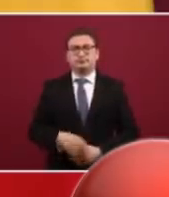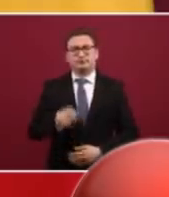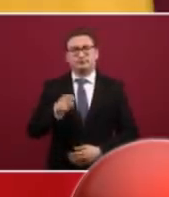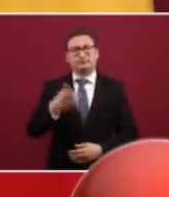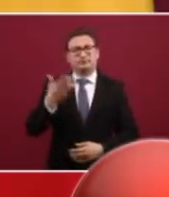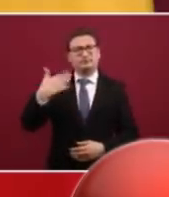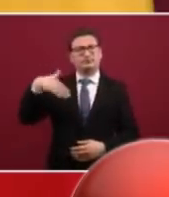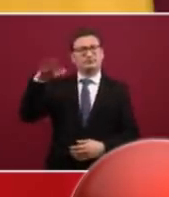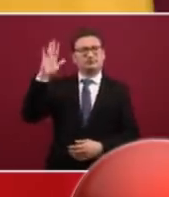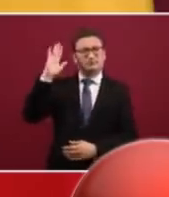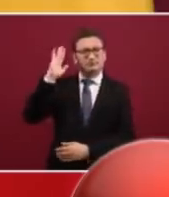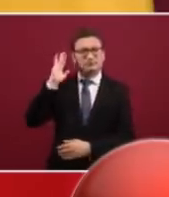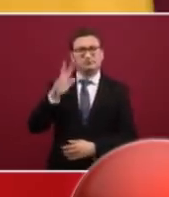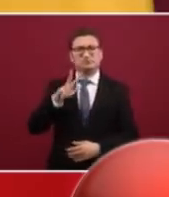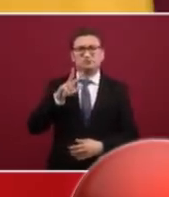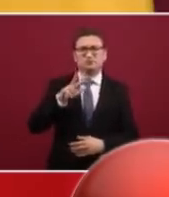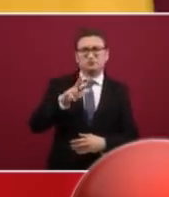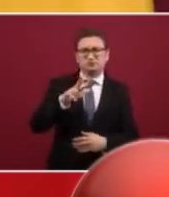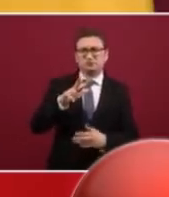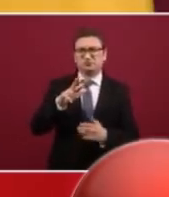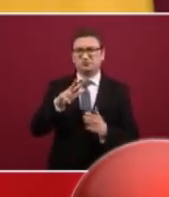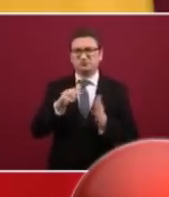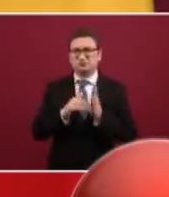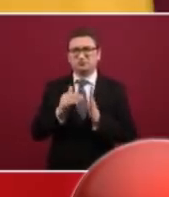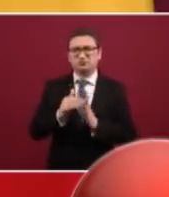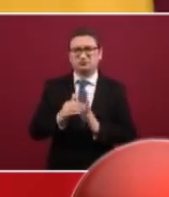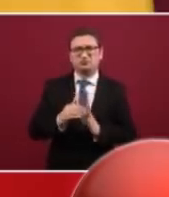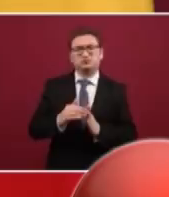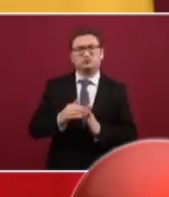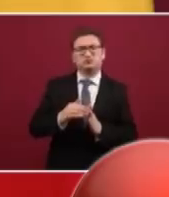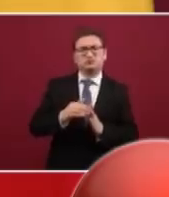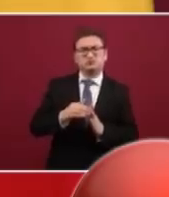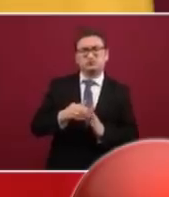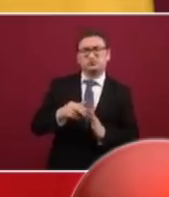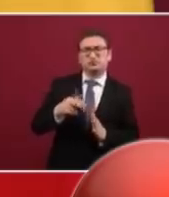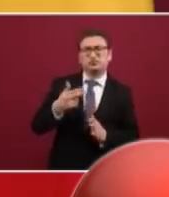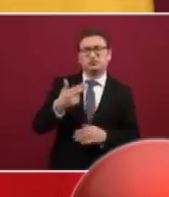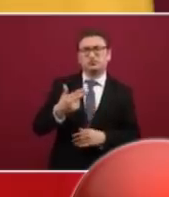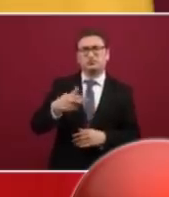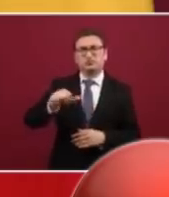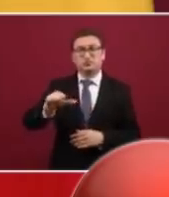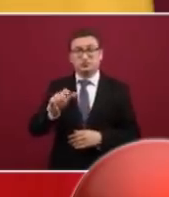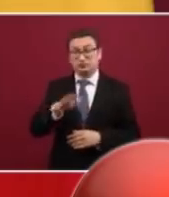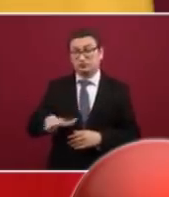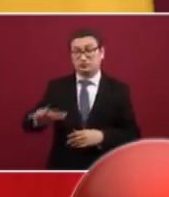18 millones de hectáreas a 1 millón de familias campesinas,